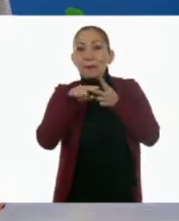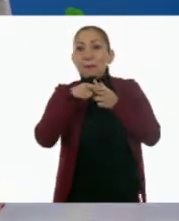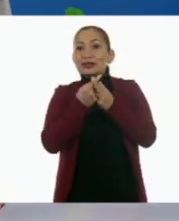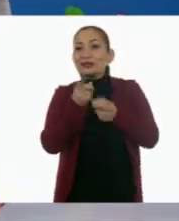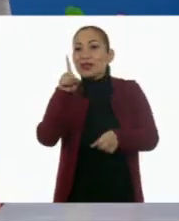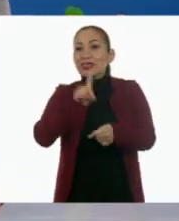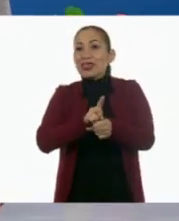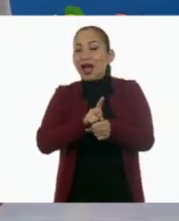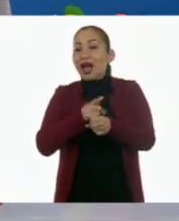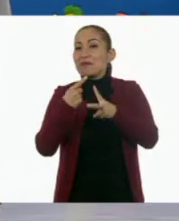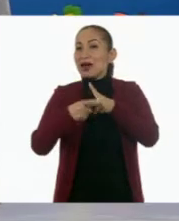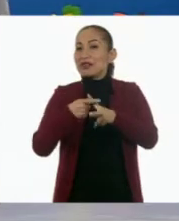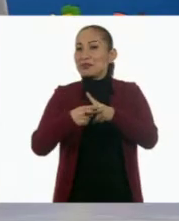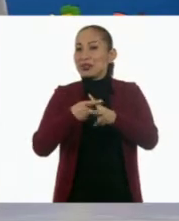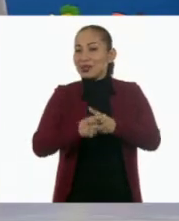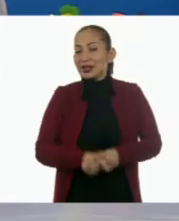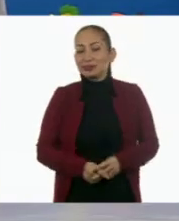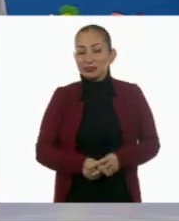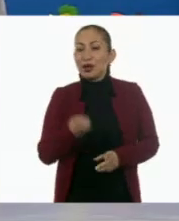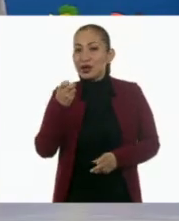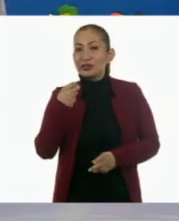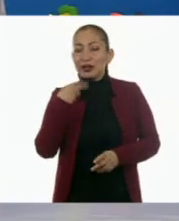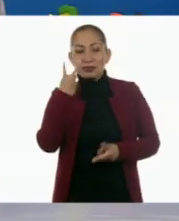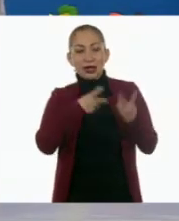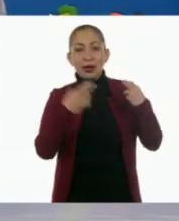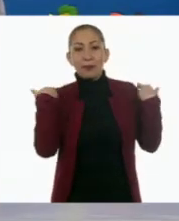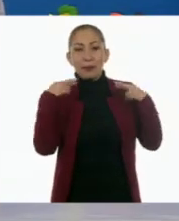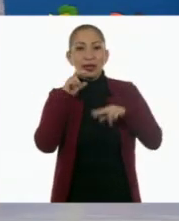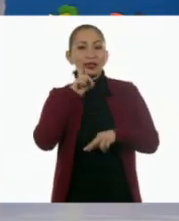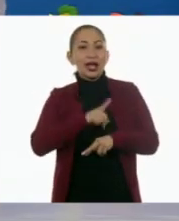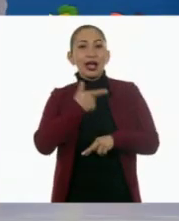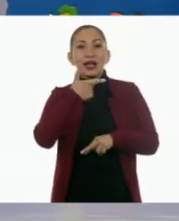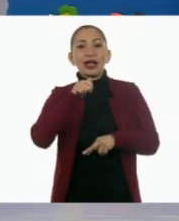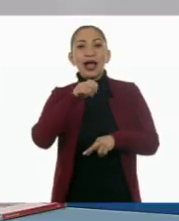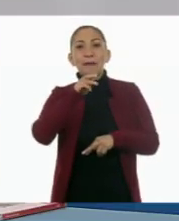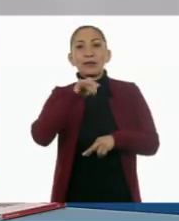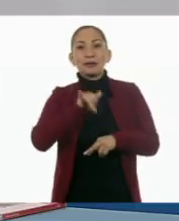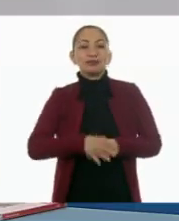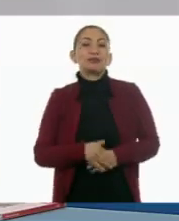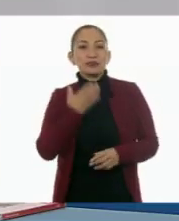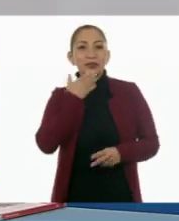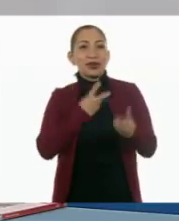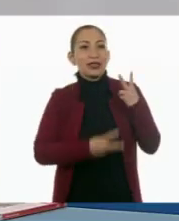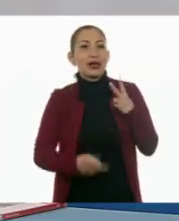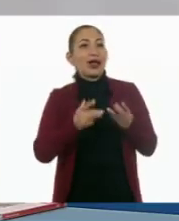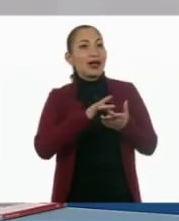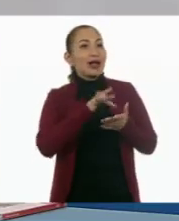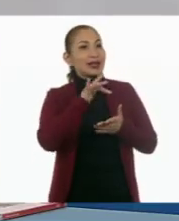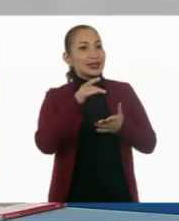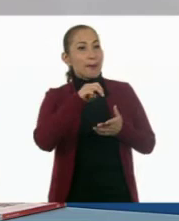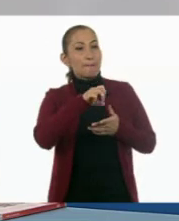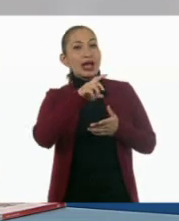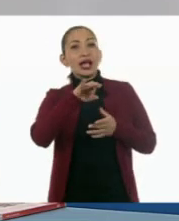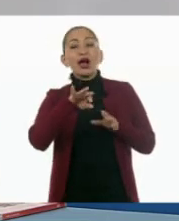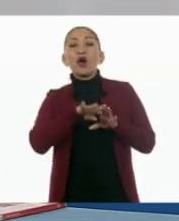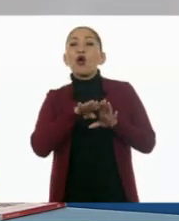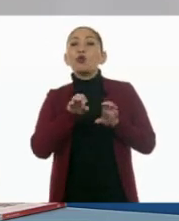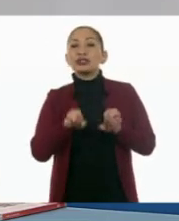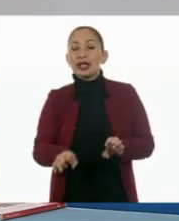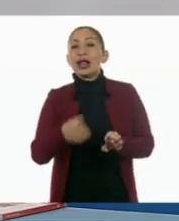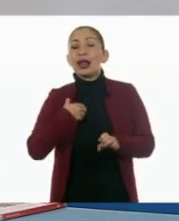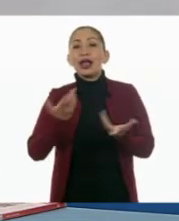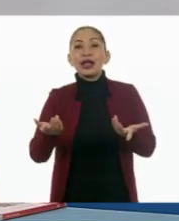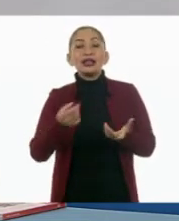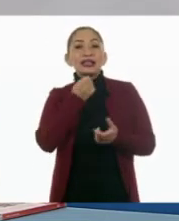día con matemáticas. Y para eso me acompaña la maestra Gaby Silva. Bienvenida. Gracias, María. Hola, chicos y chicas de